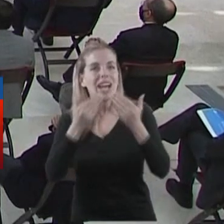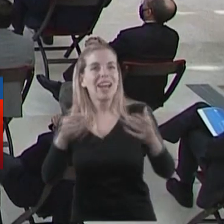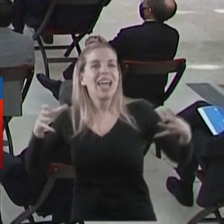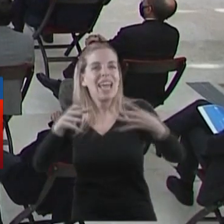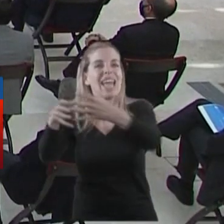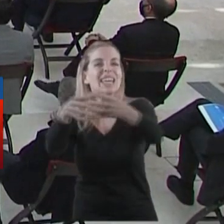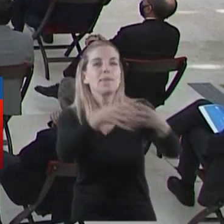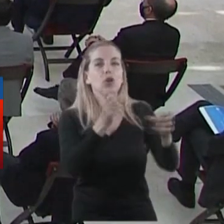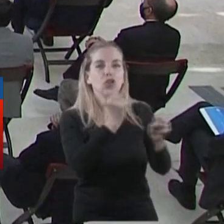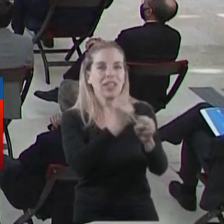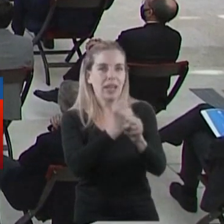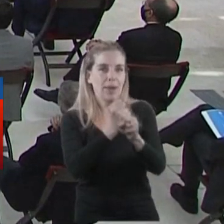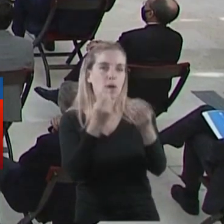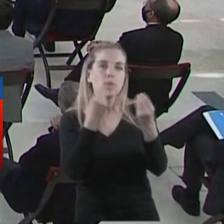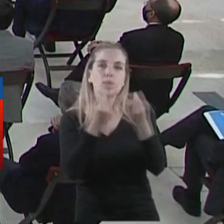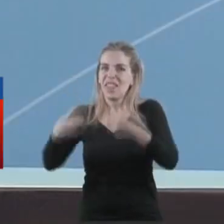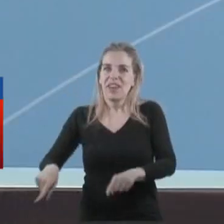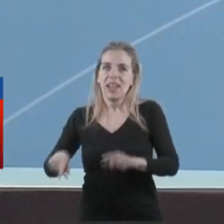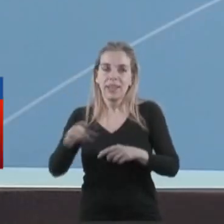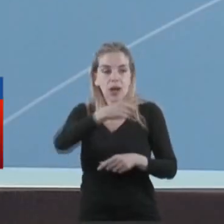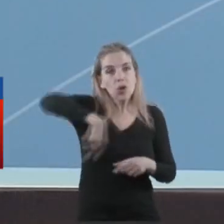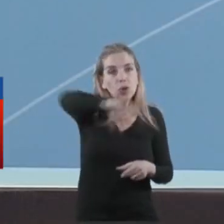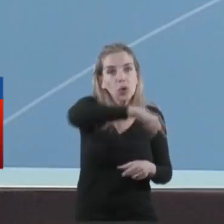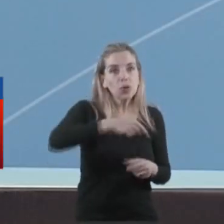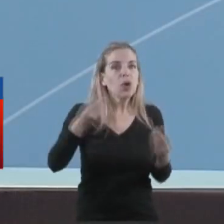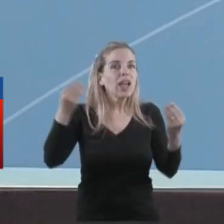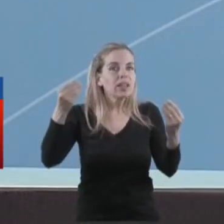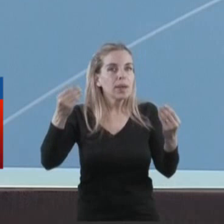más trabajo. Y lo que nosotros hacemos es resolver